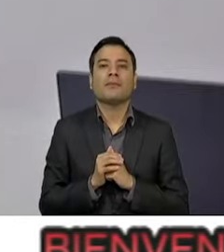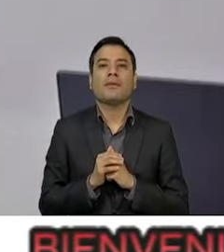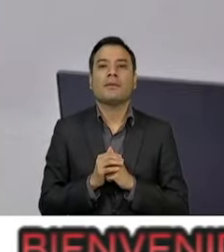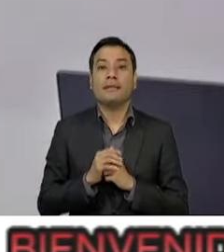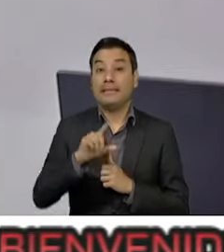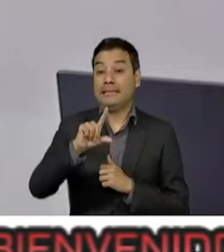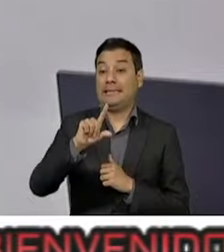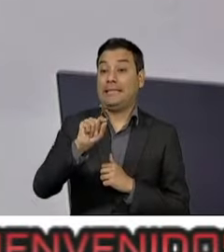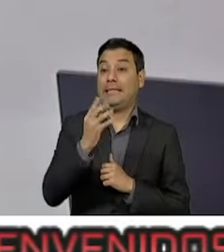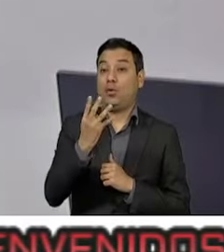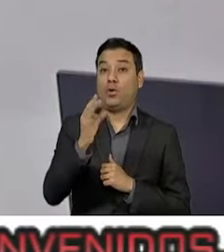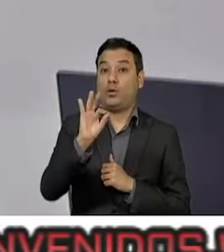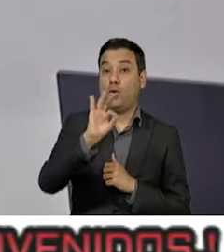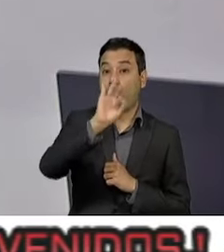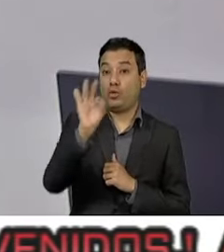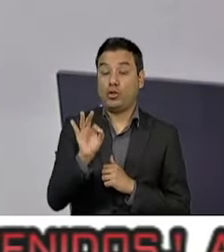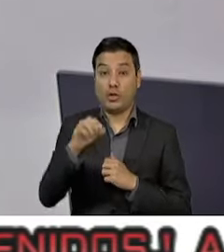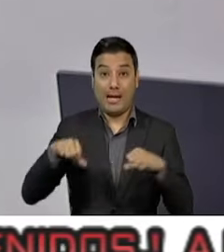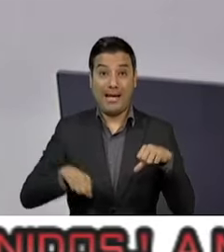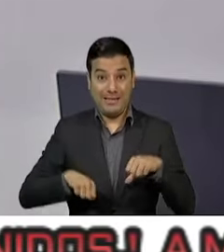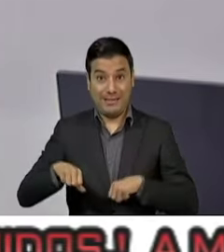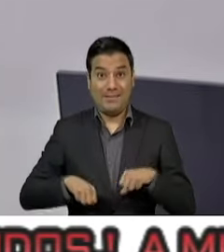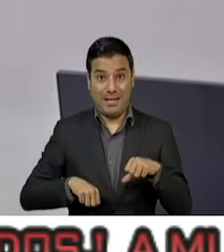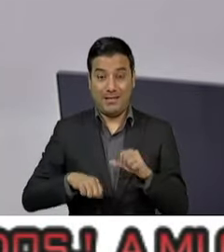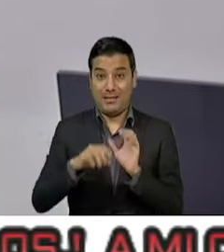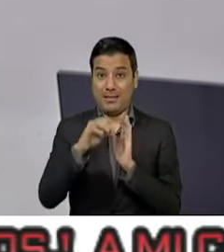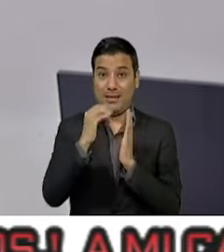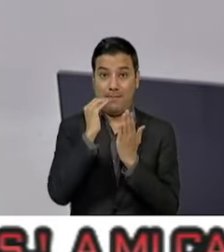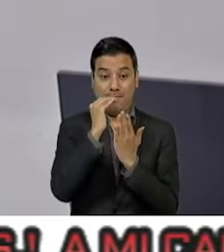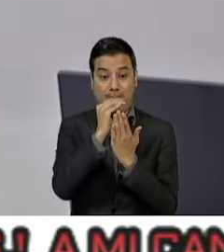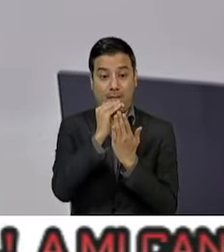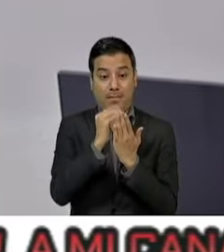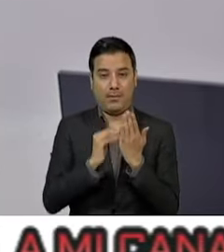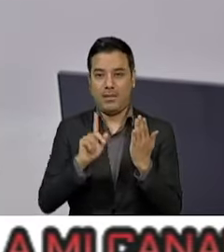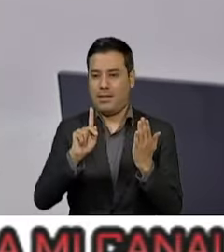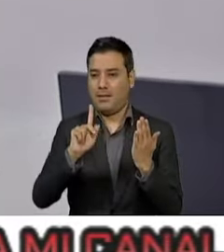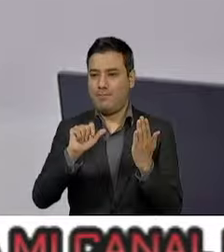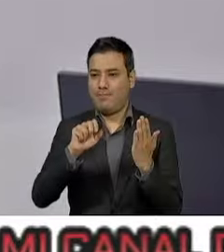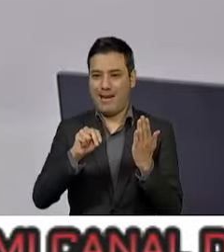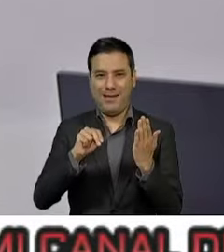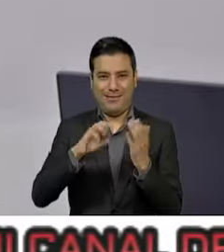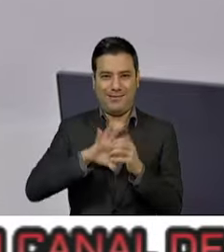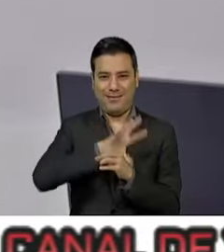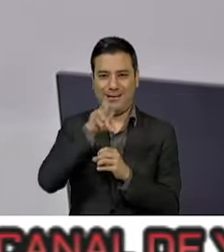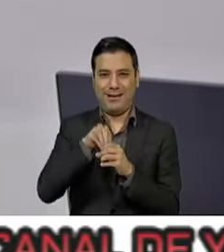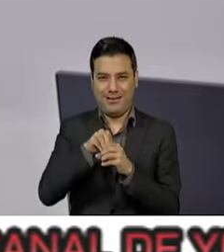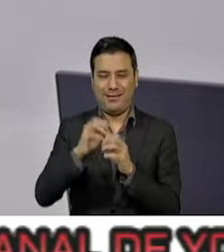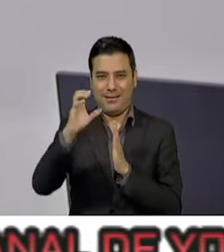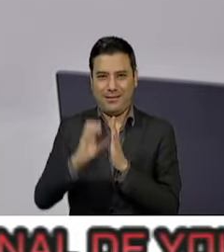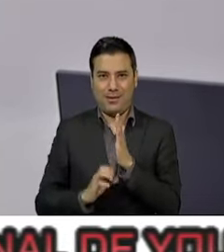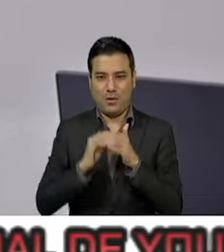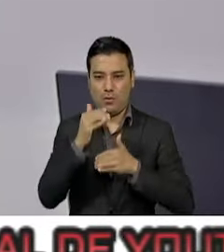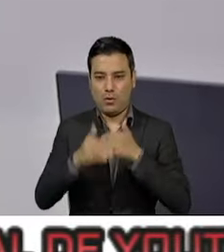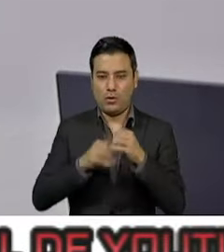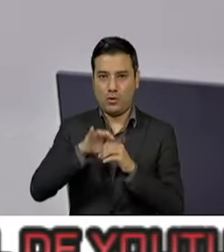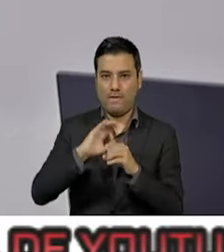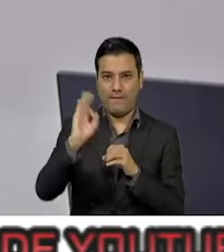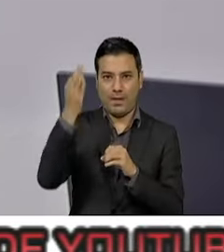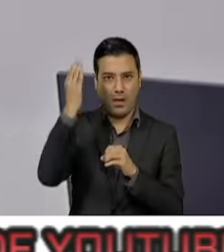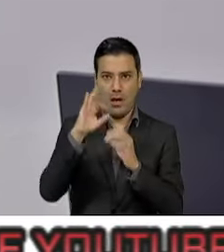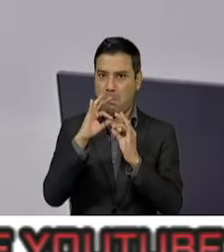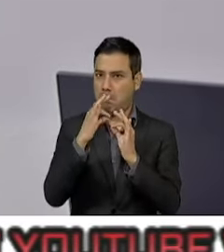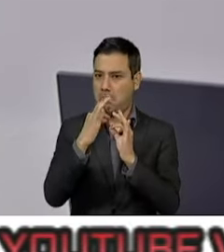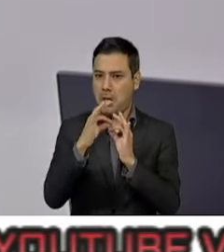el 74% de las actividades programadas en el plan integral y calendario del proceso electoral federal. Esto